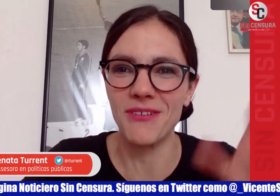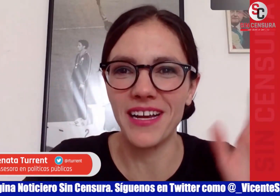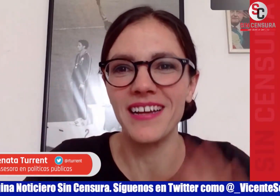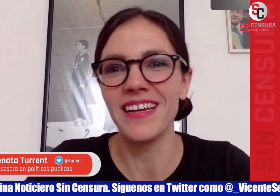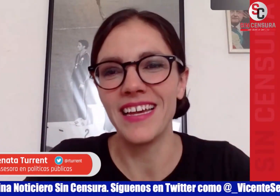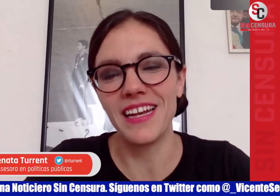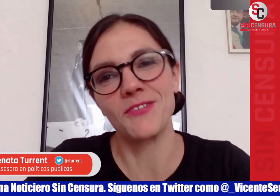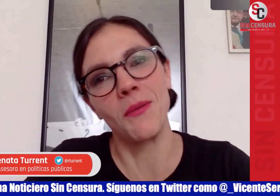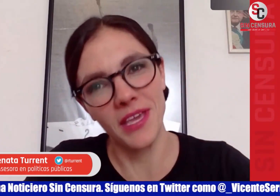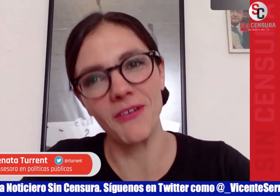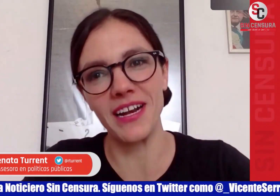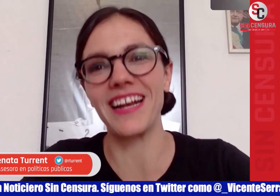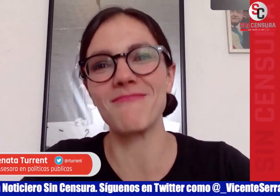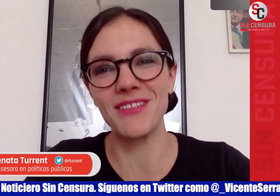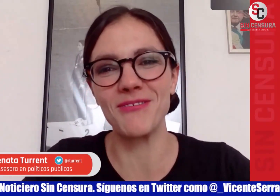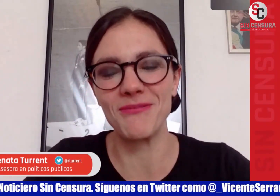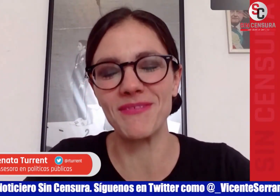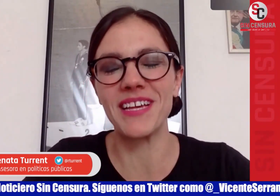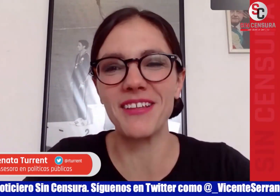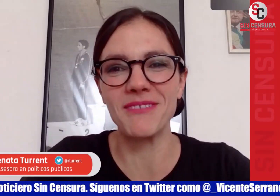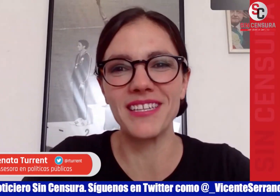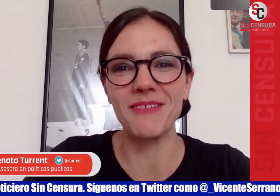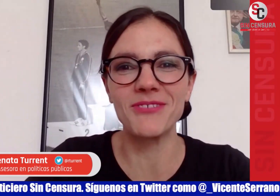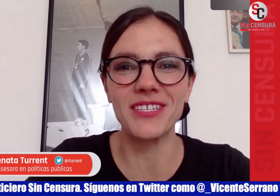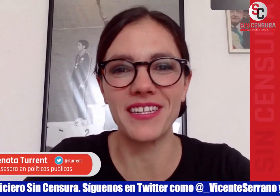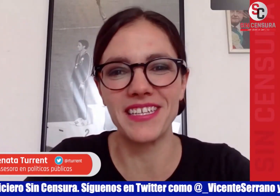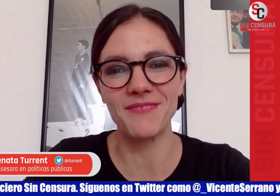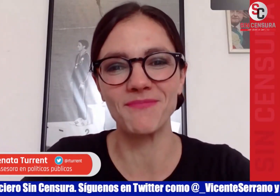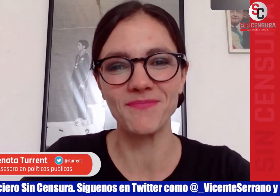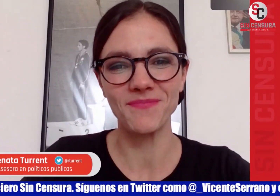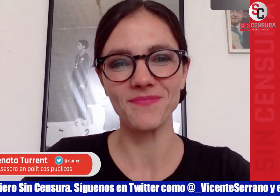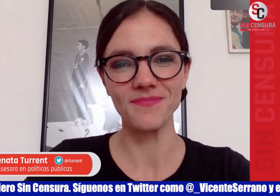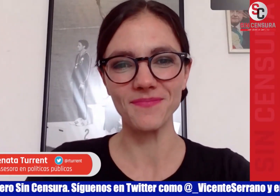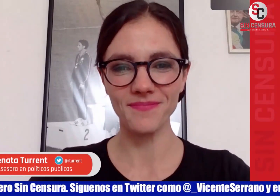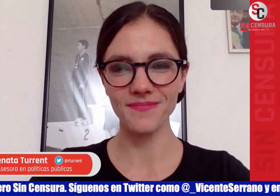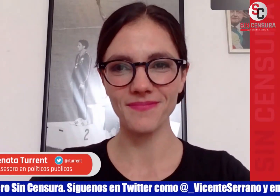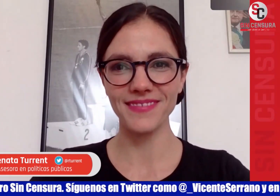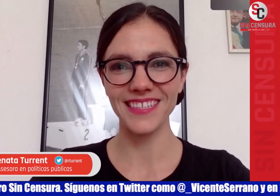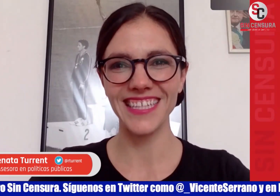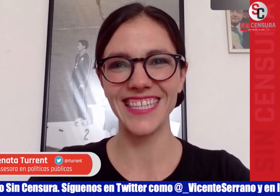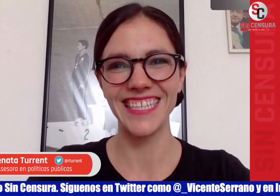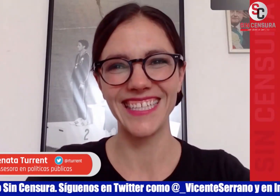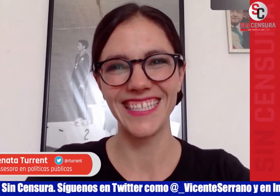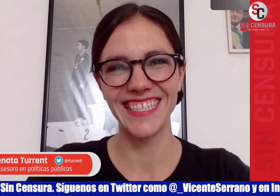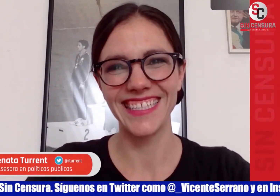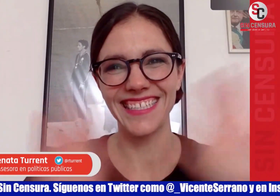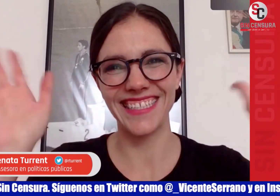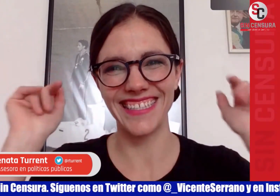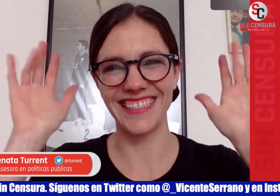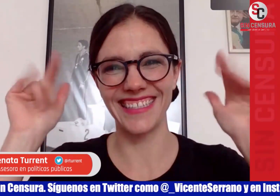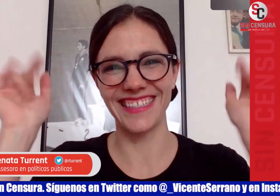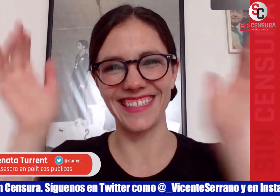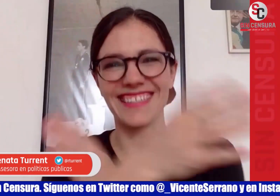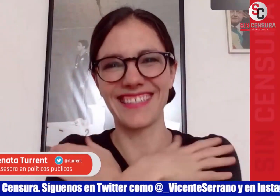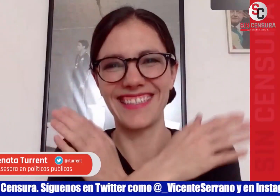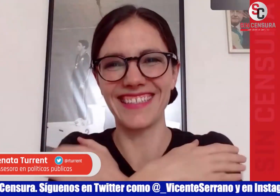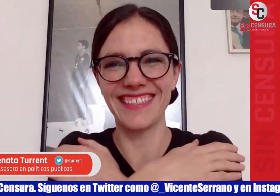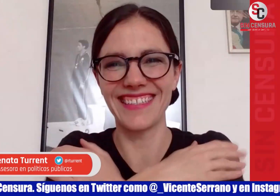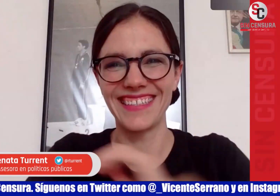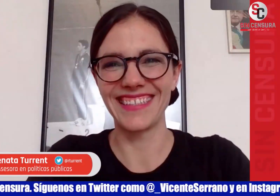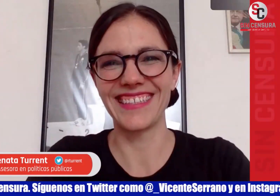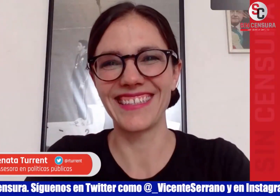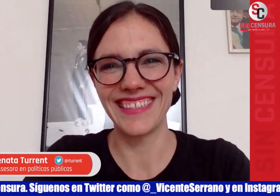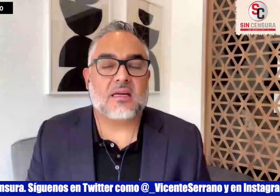sociales, o acá en la Ciudad de México en el Canal 21. Mi querido Vicente, muchas gracias. Bueno, descansa, querida Renata. Saludos a todos en Capital 21,